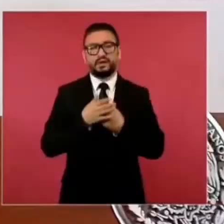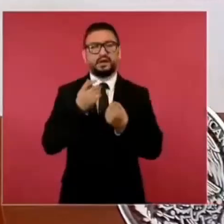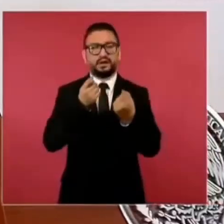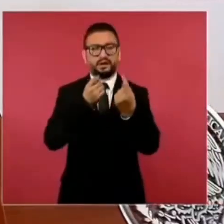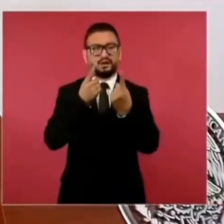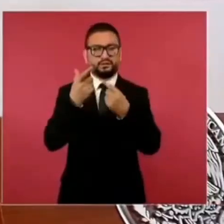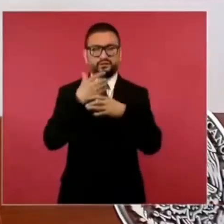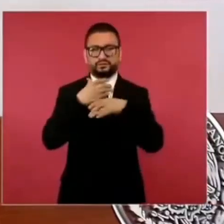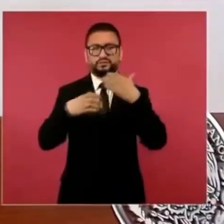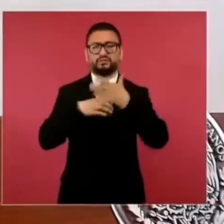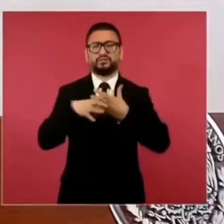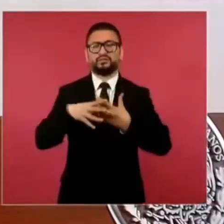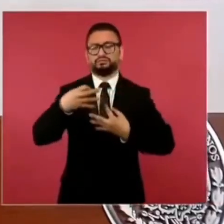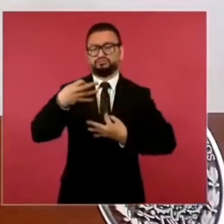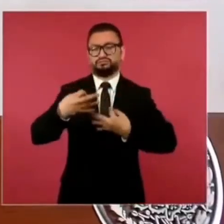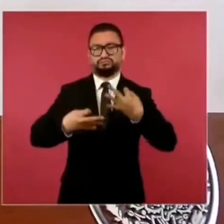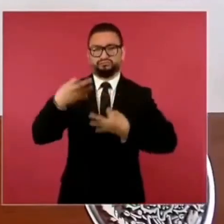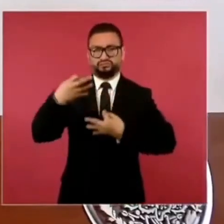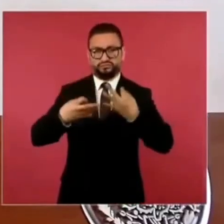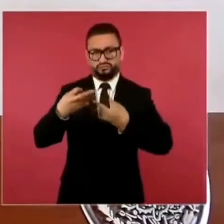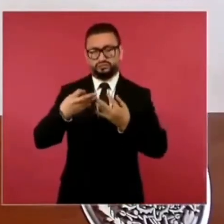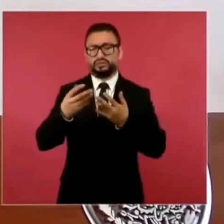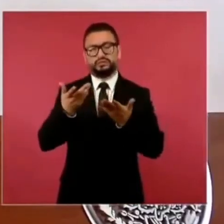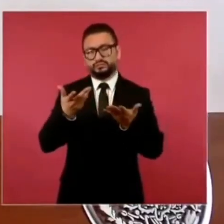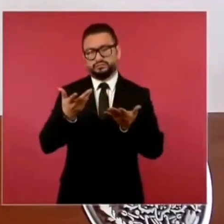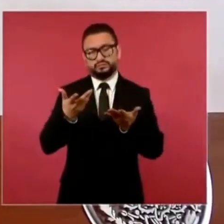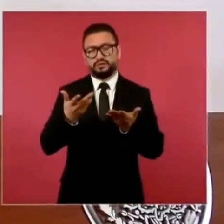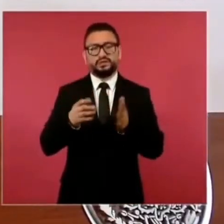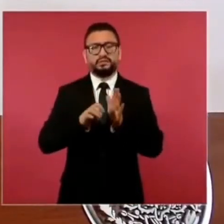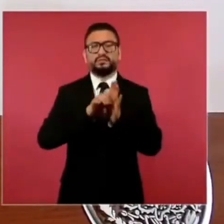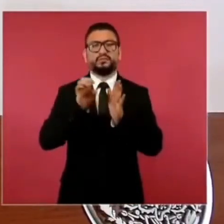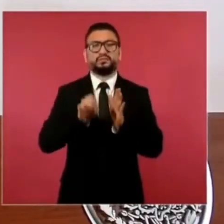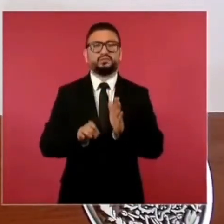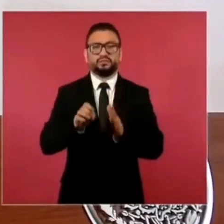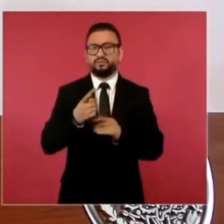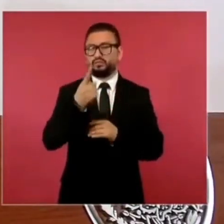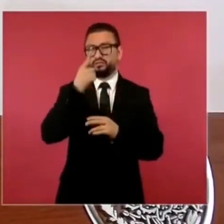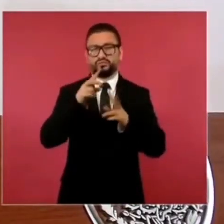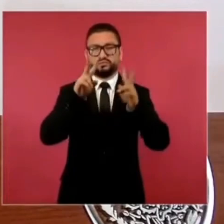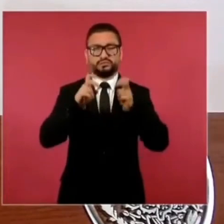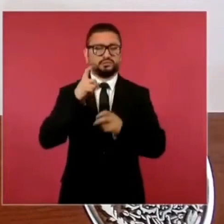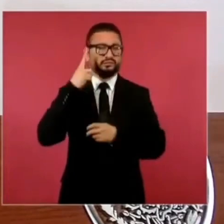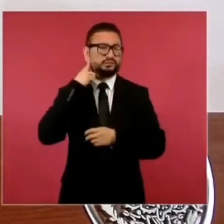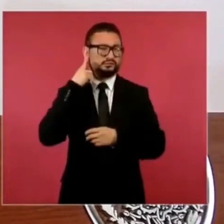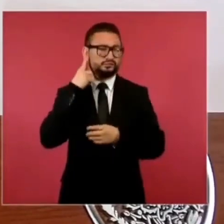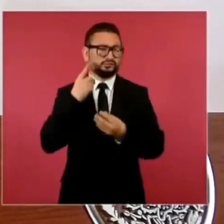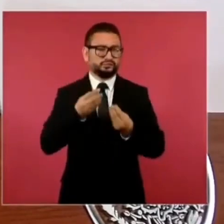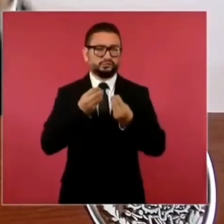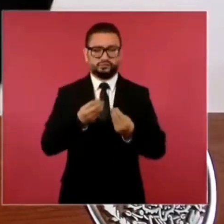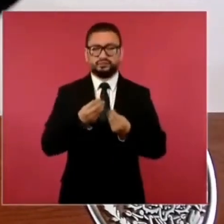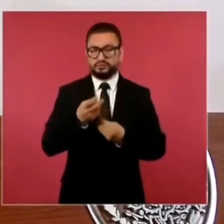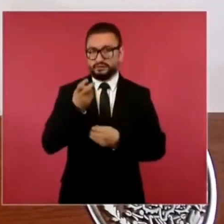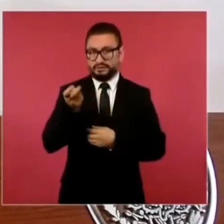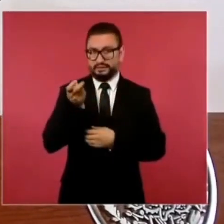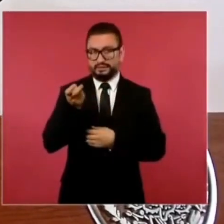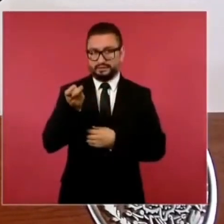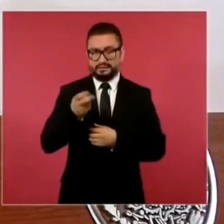en juzgados. Por ejemplo, hay un tema muy sonado. Ese